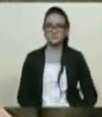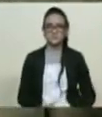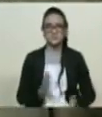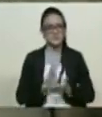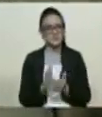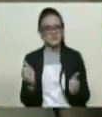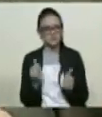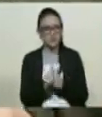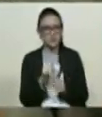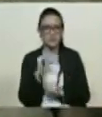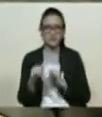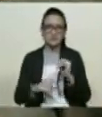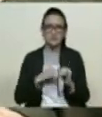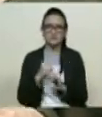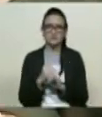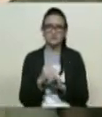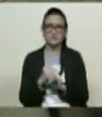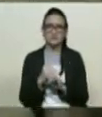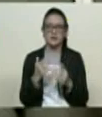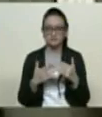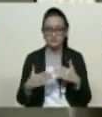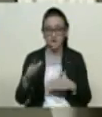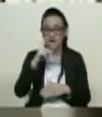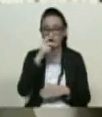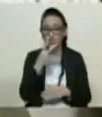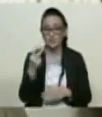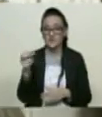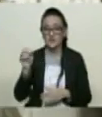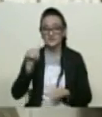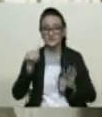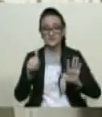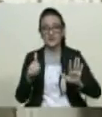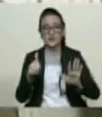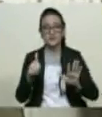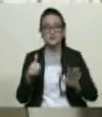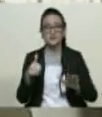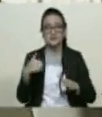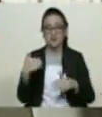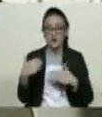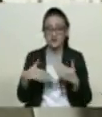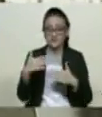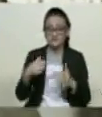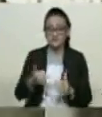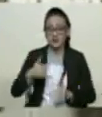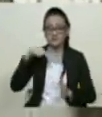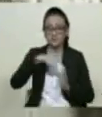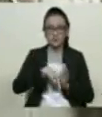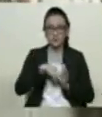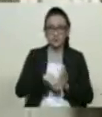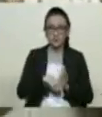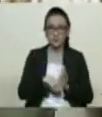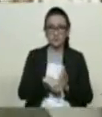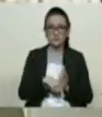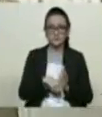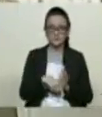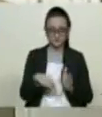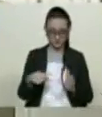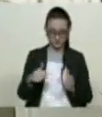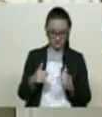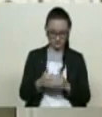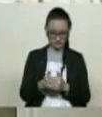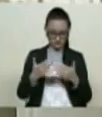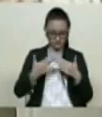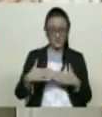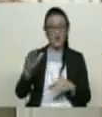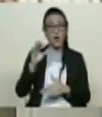acompañamiento internacional a partir del año 2006, que la hemos venido profundizando también, porque partimos